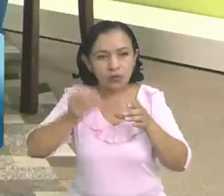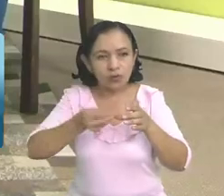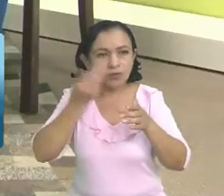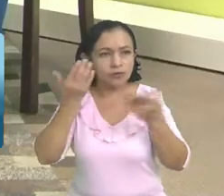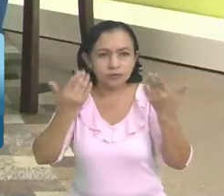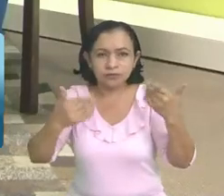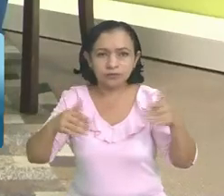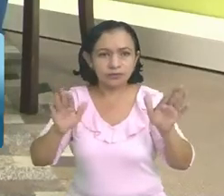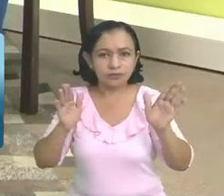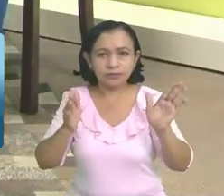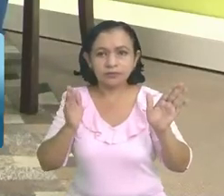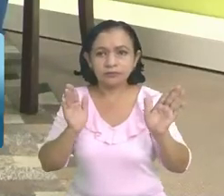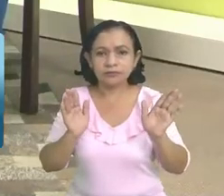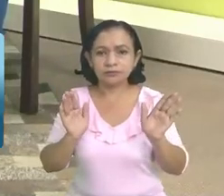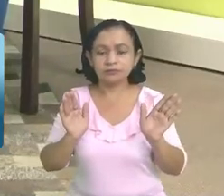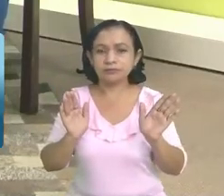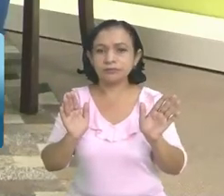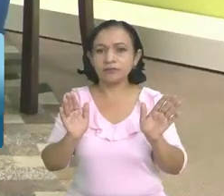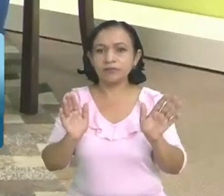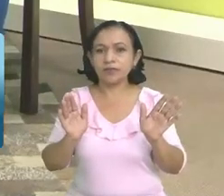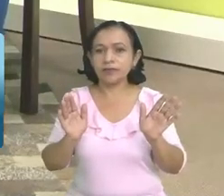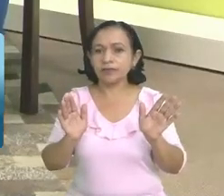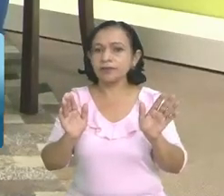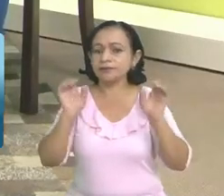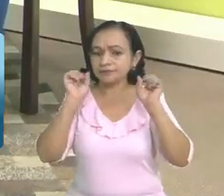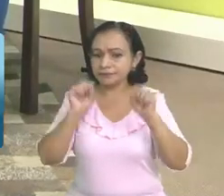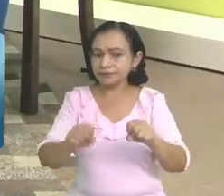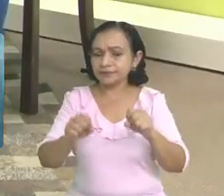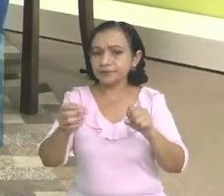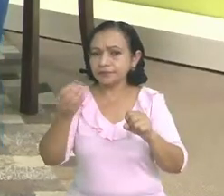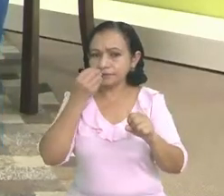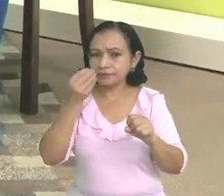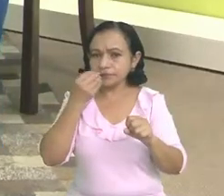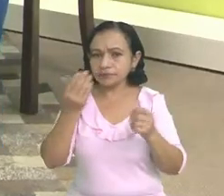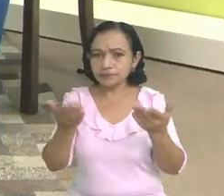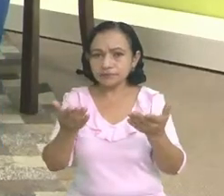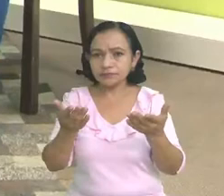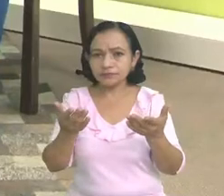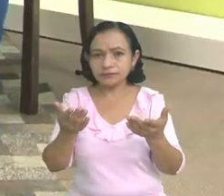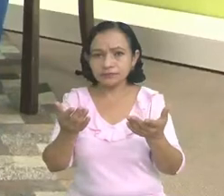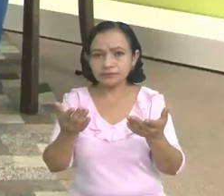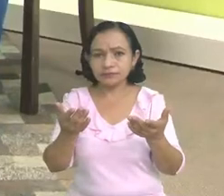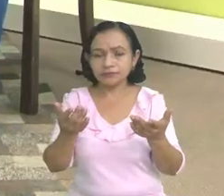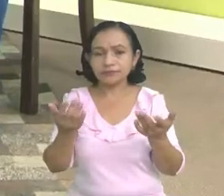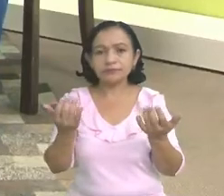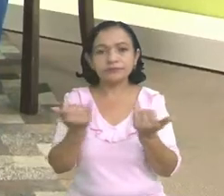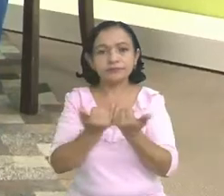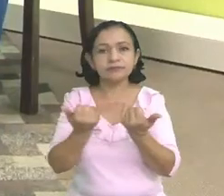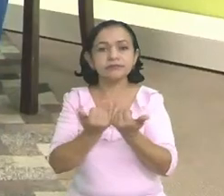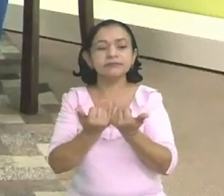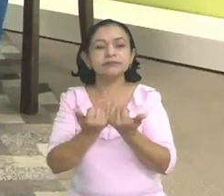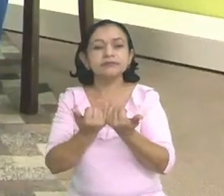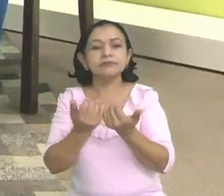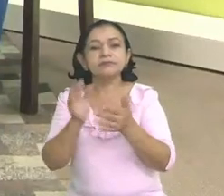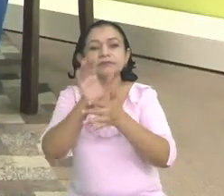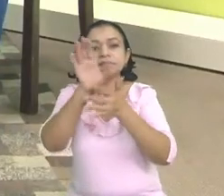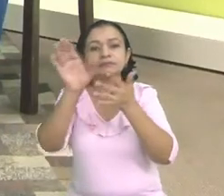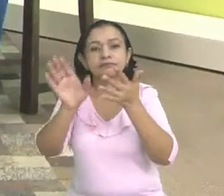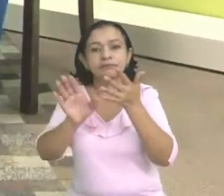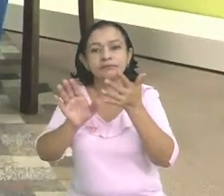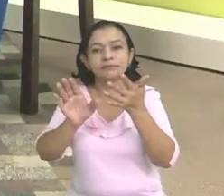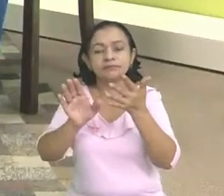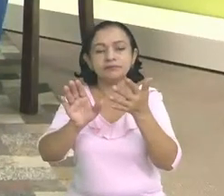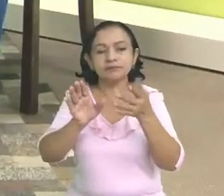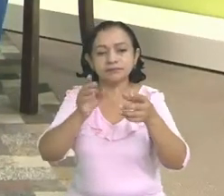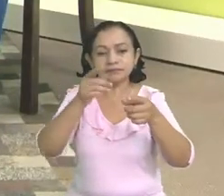así. Correcto. También. Miren, se puede en el aspecto cuando es la cantidad, ahí entonces entramos a la porción. No es lo mismo